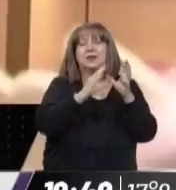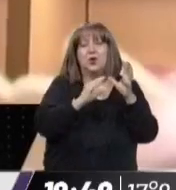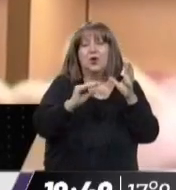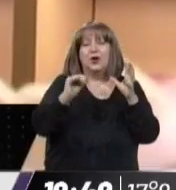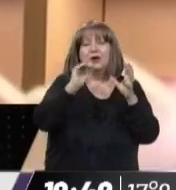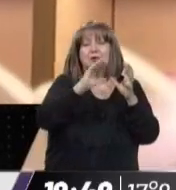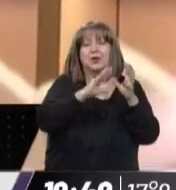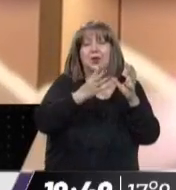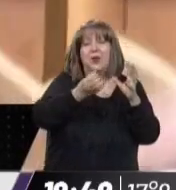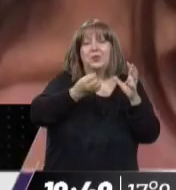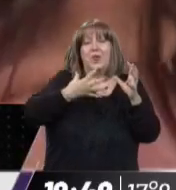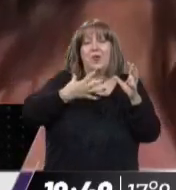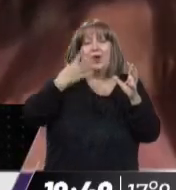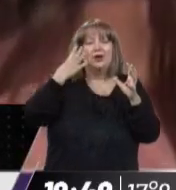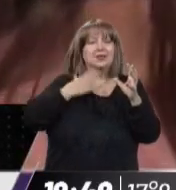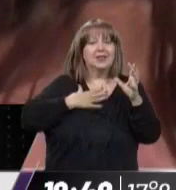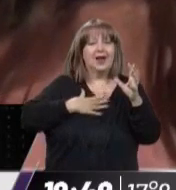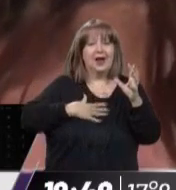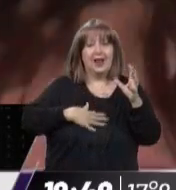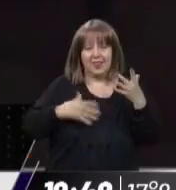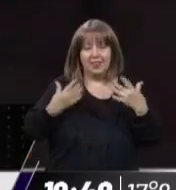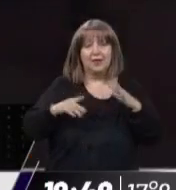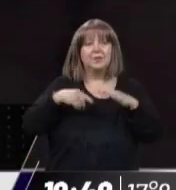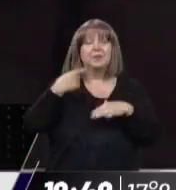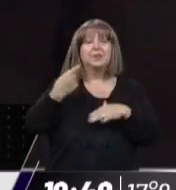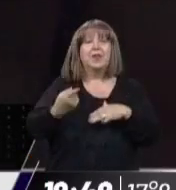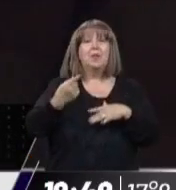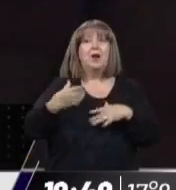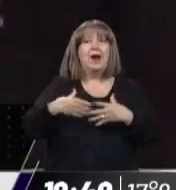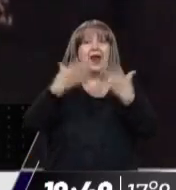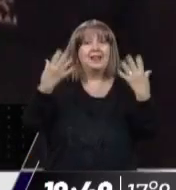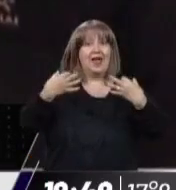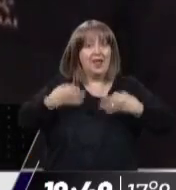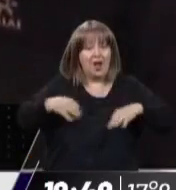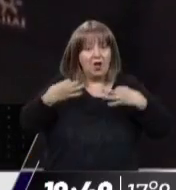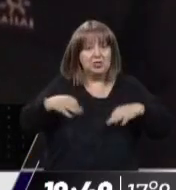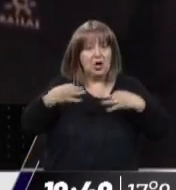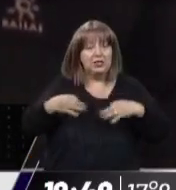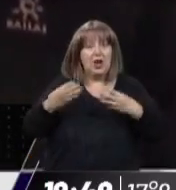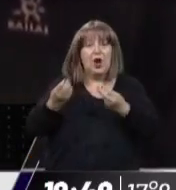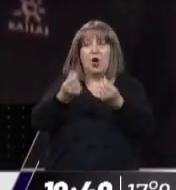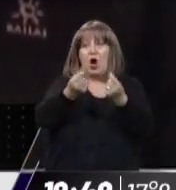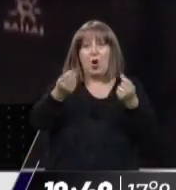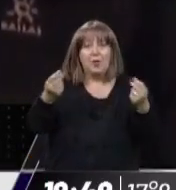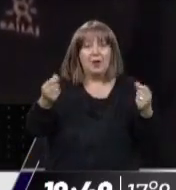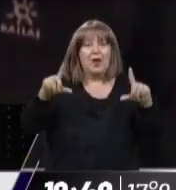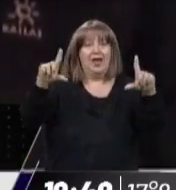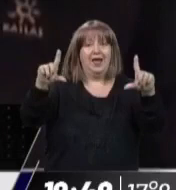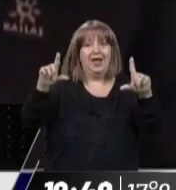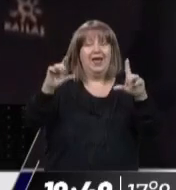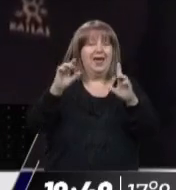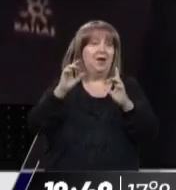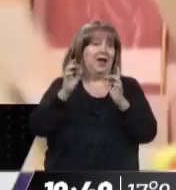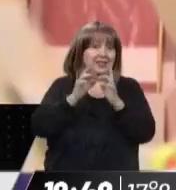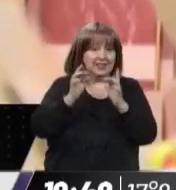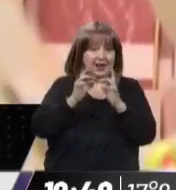no es aquí donde más venden. Una de las razones... Para el Día de los Solteros hacemos más compras en línea porque hay más descuentos, nos